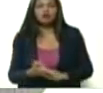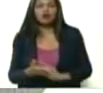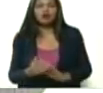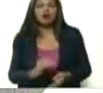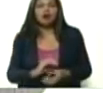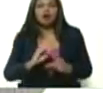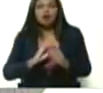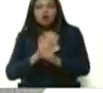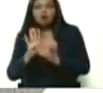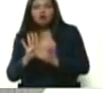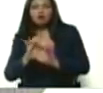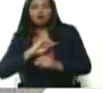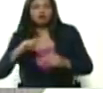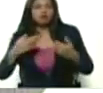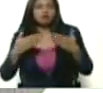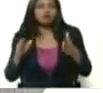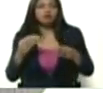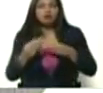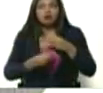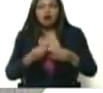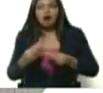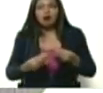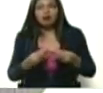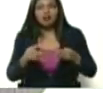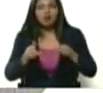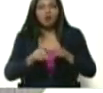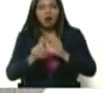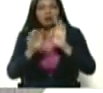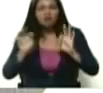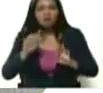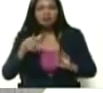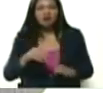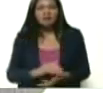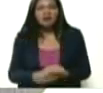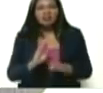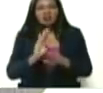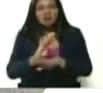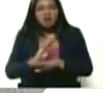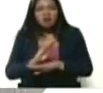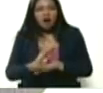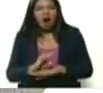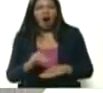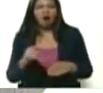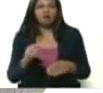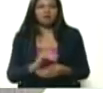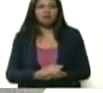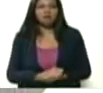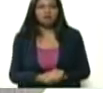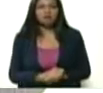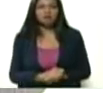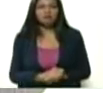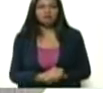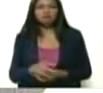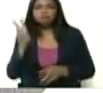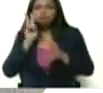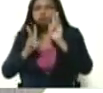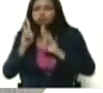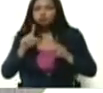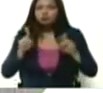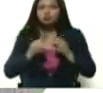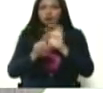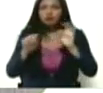nos permite incluso afinar aún más las medidas de prevención, las medidas de higiene, las